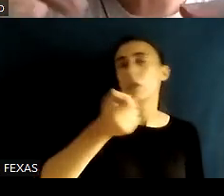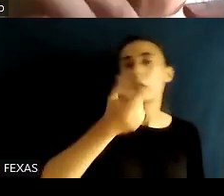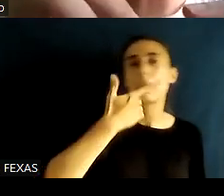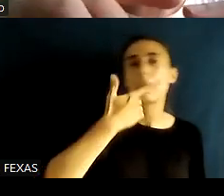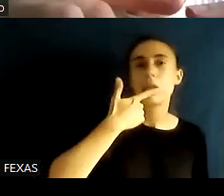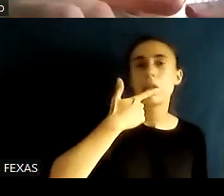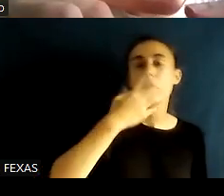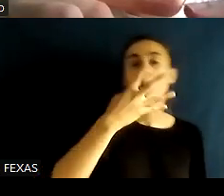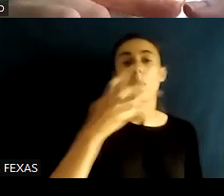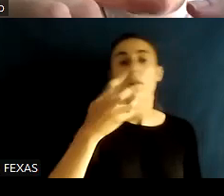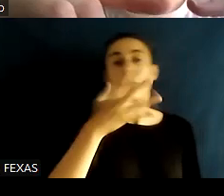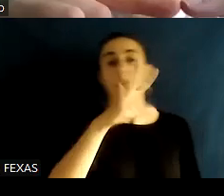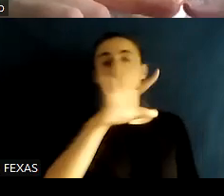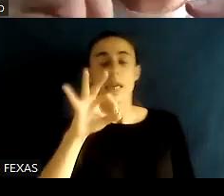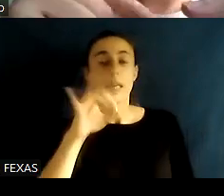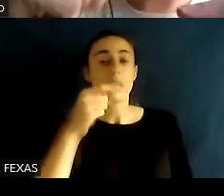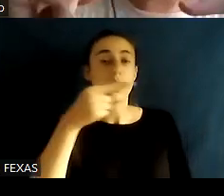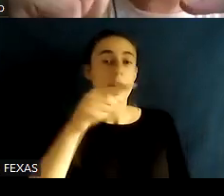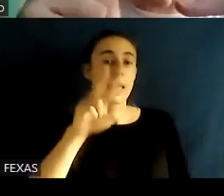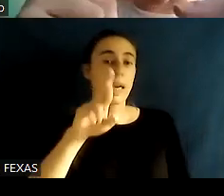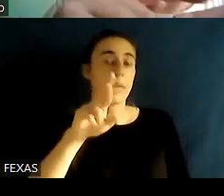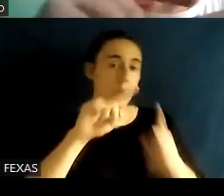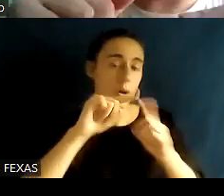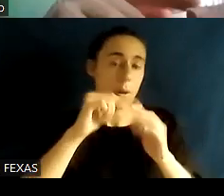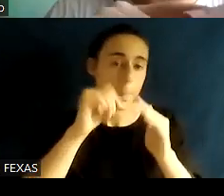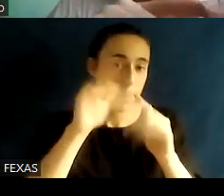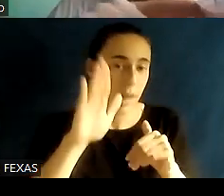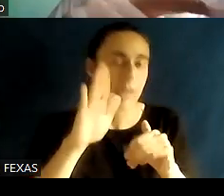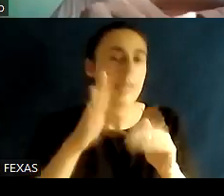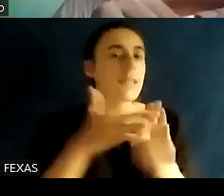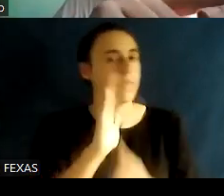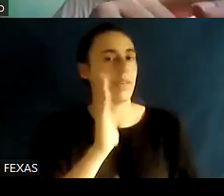400, 500 miligramos de paracetamol, pues sí que conseguimos quitar la fiebre. Vale, pues